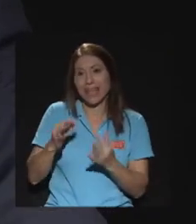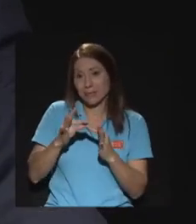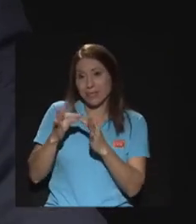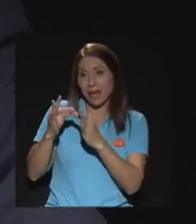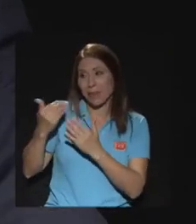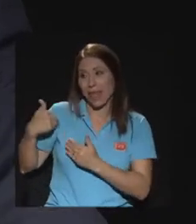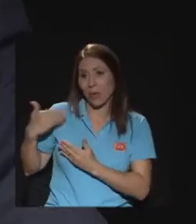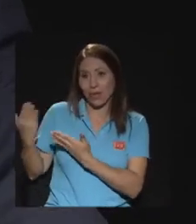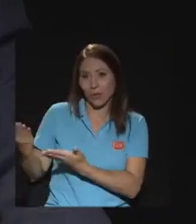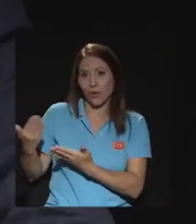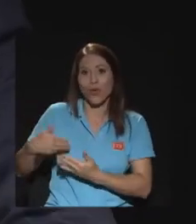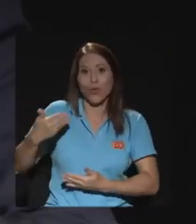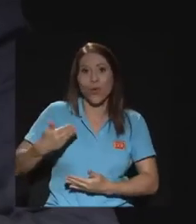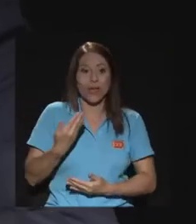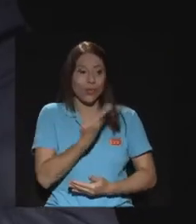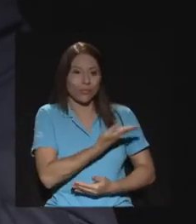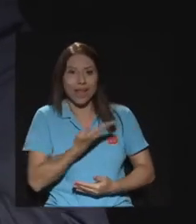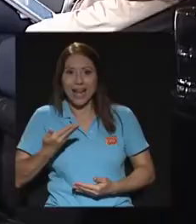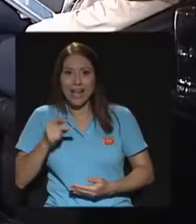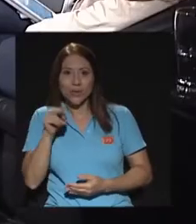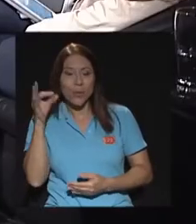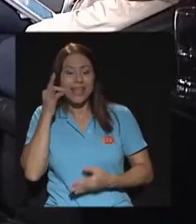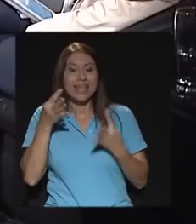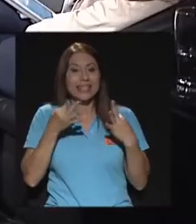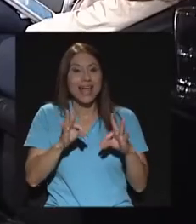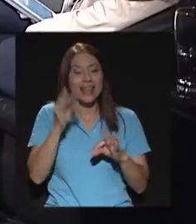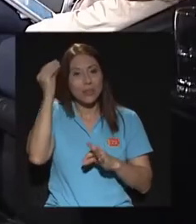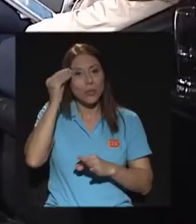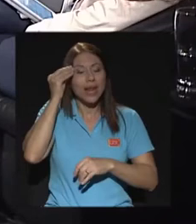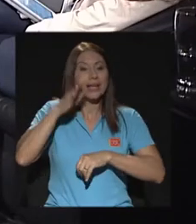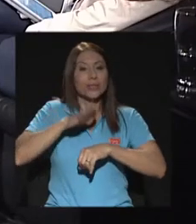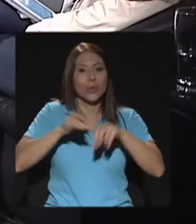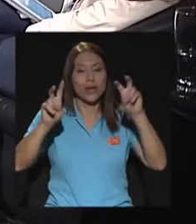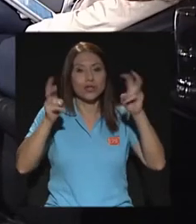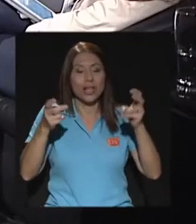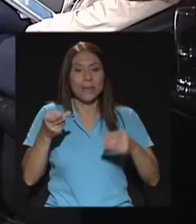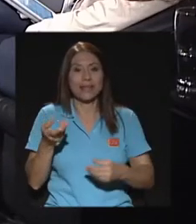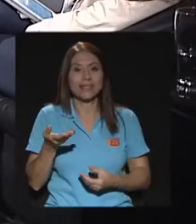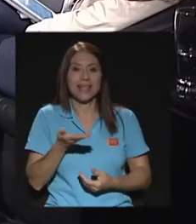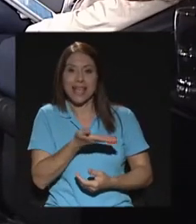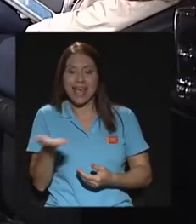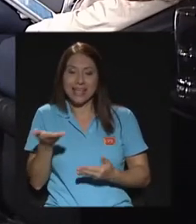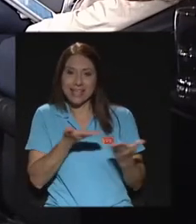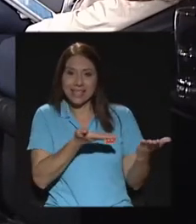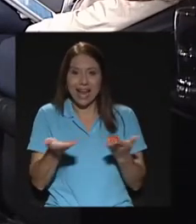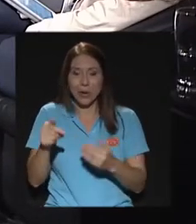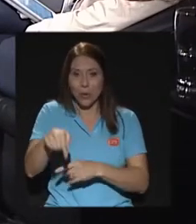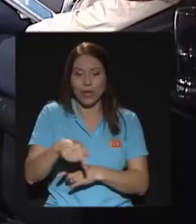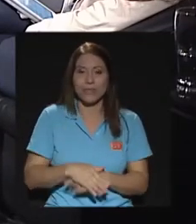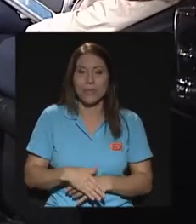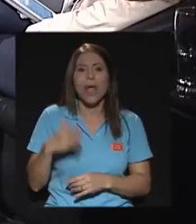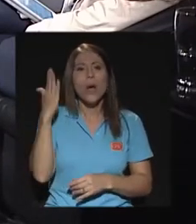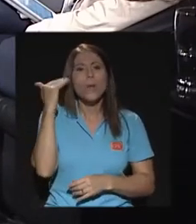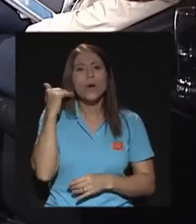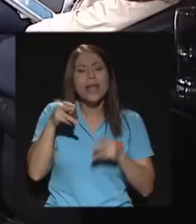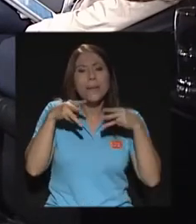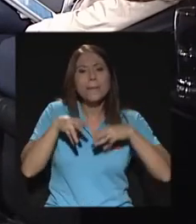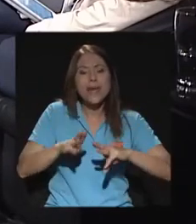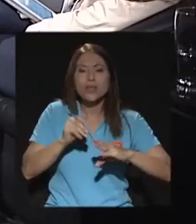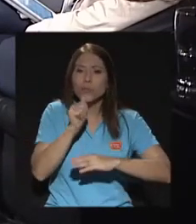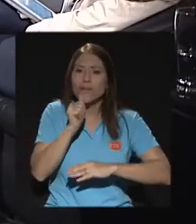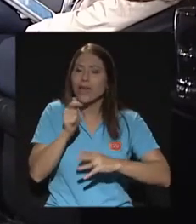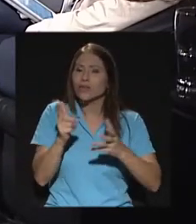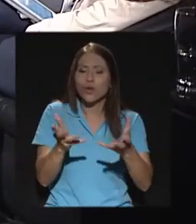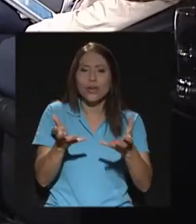que las compañeras tratan un poco de opinar al respecto de los temas que ellas traen el día de hoy. ¿Por qué los medios privados no quieren discutir